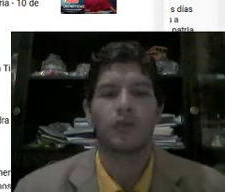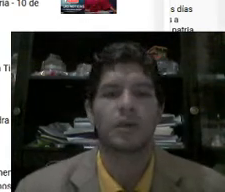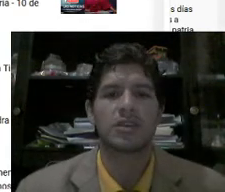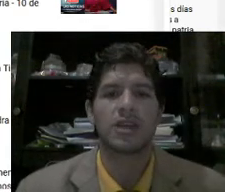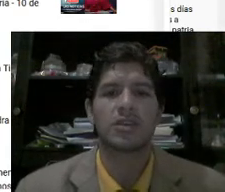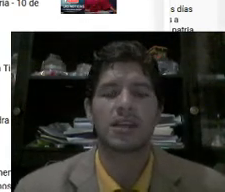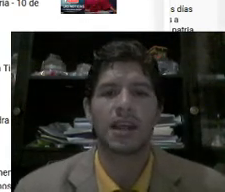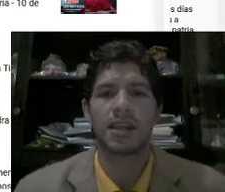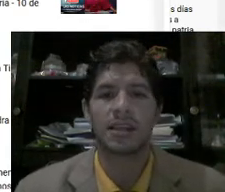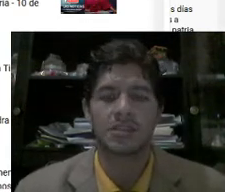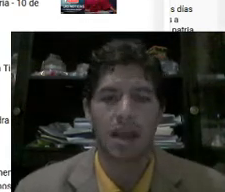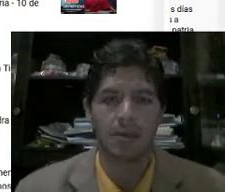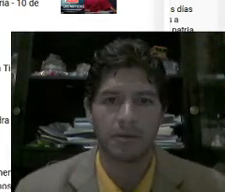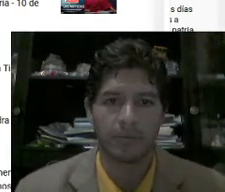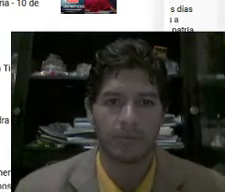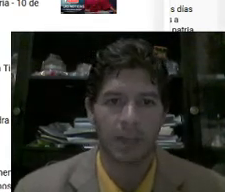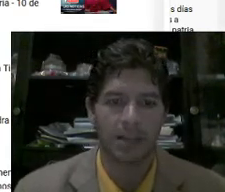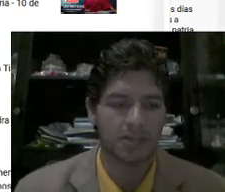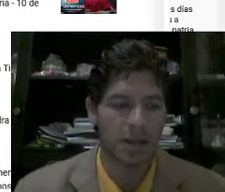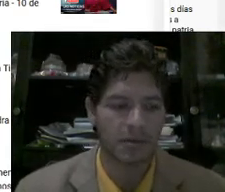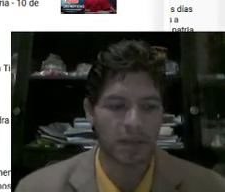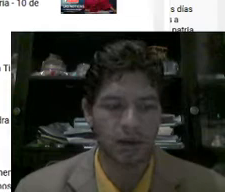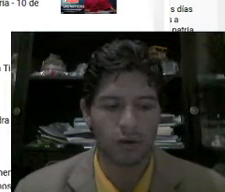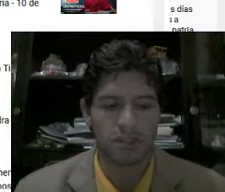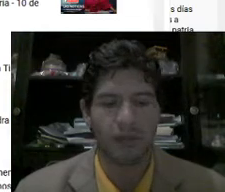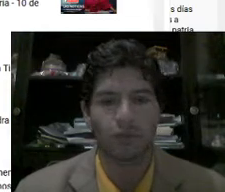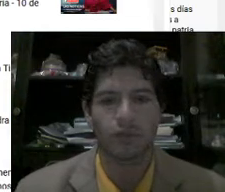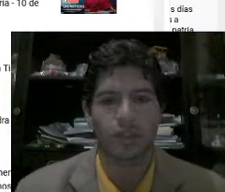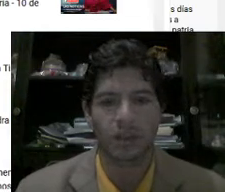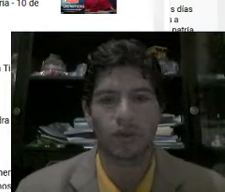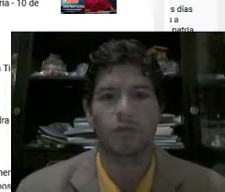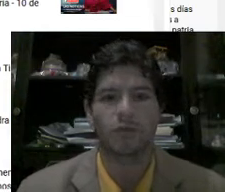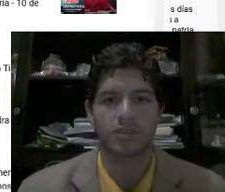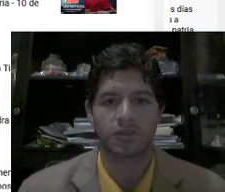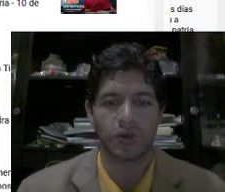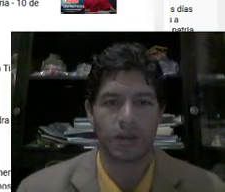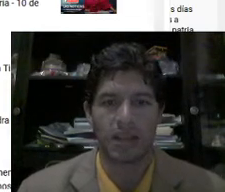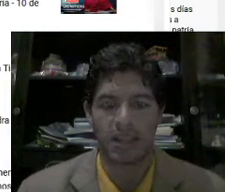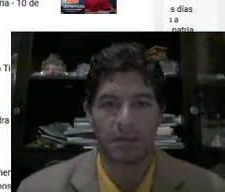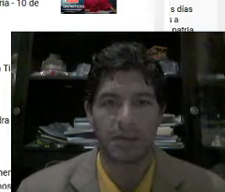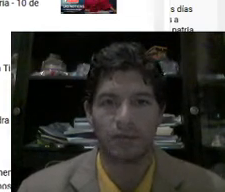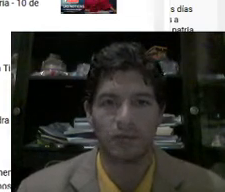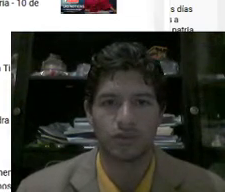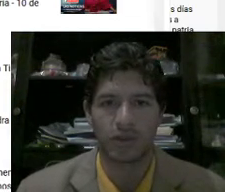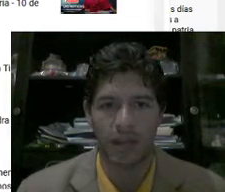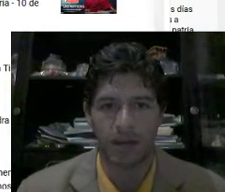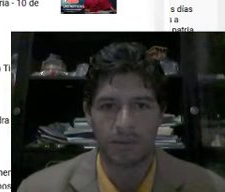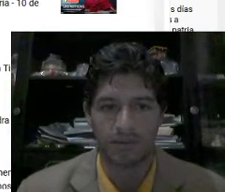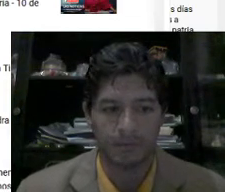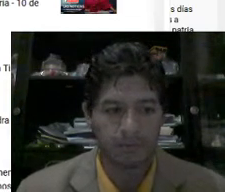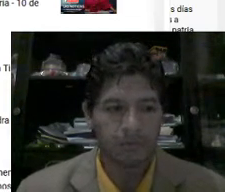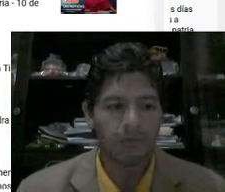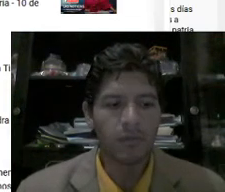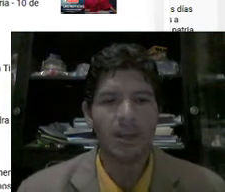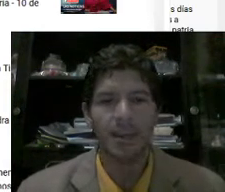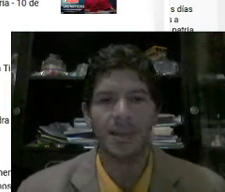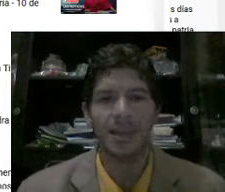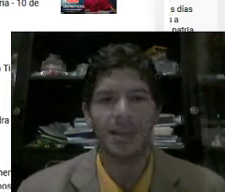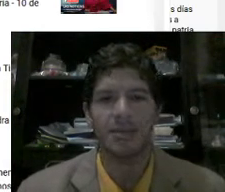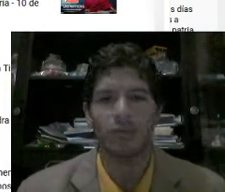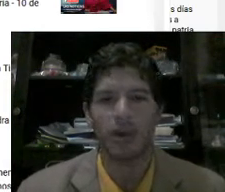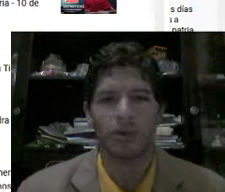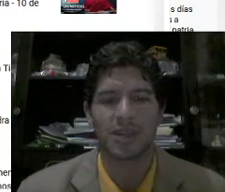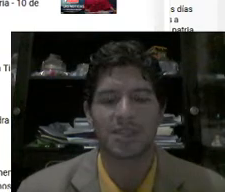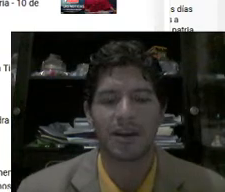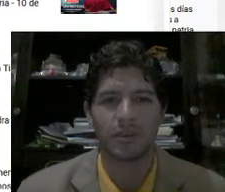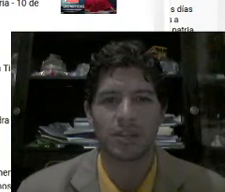dio información acerca del INSABI. El INSABI que no está funcionando como se supone que debe de funcionar.